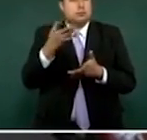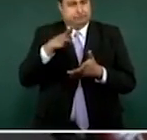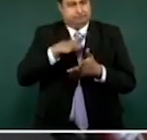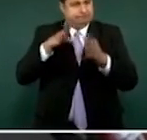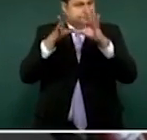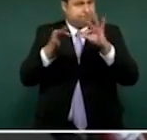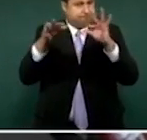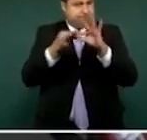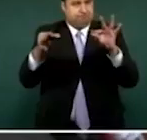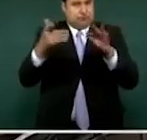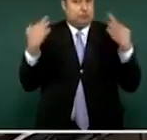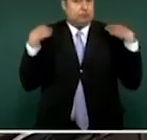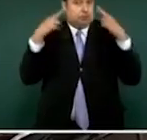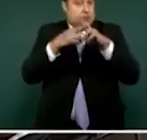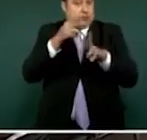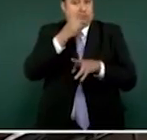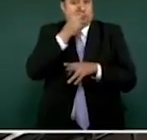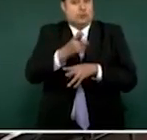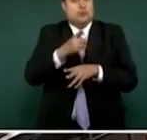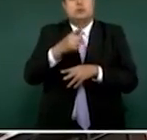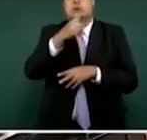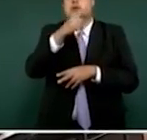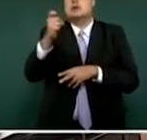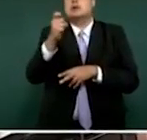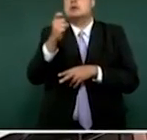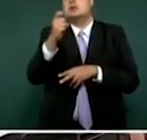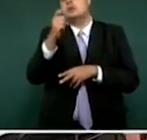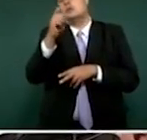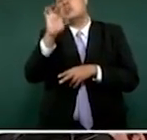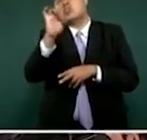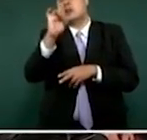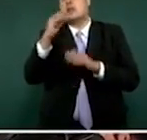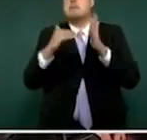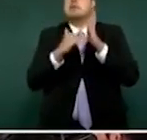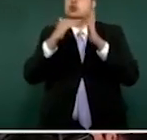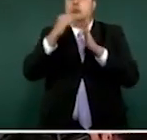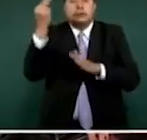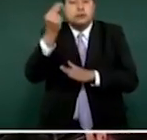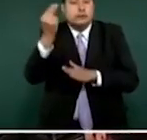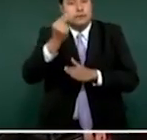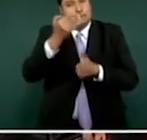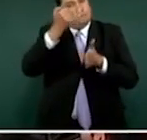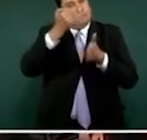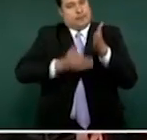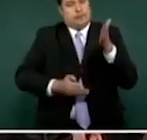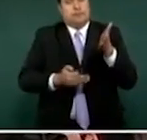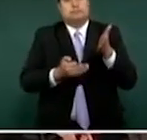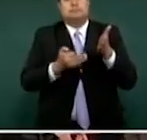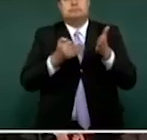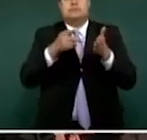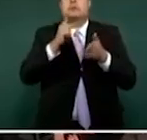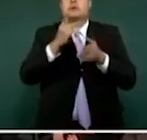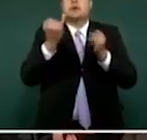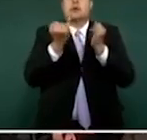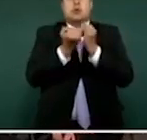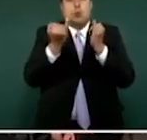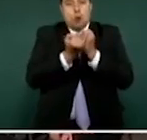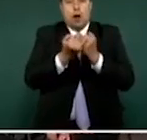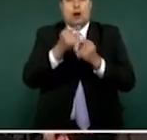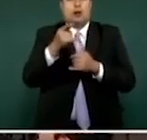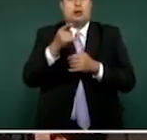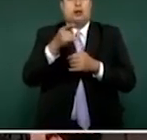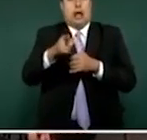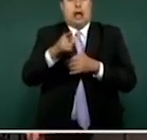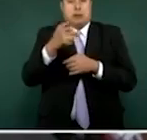que otorgan los maestros, más de 125, 130 millones, pero además están subsistiendo, o sea,